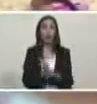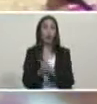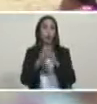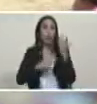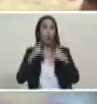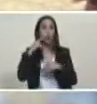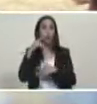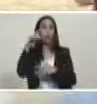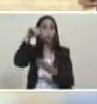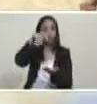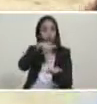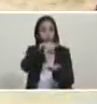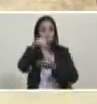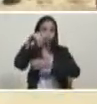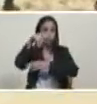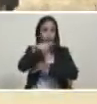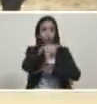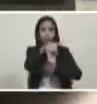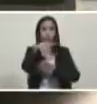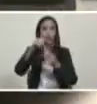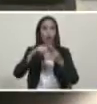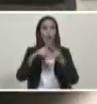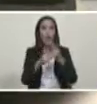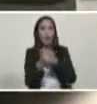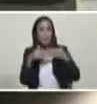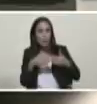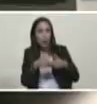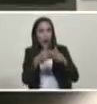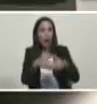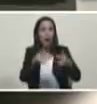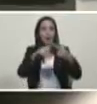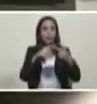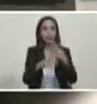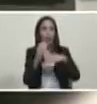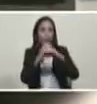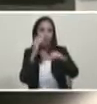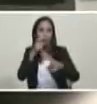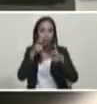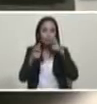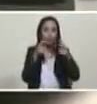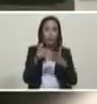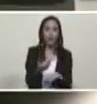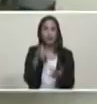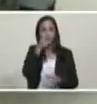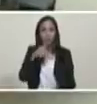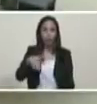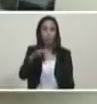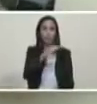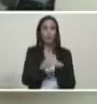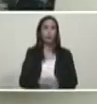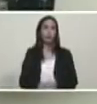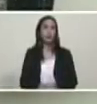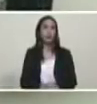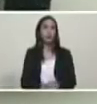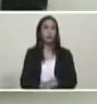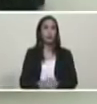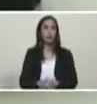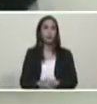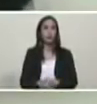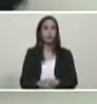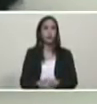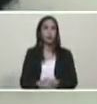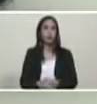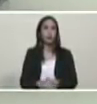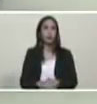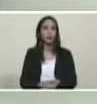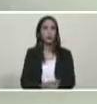por mar y por aire para garantizar la seguridad de nuestro pueblo. También se activa a partir